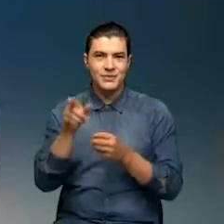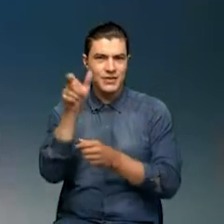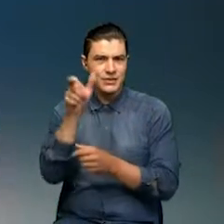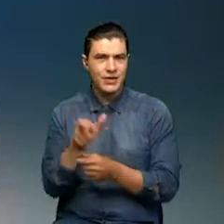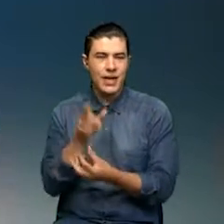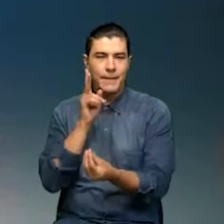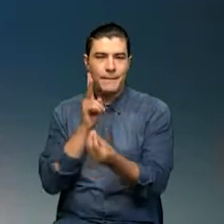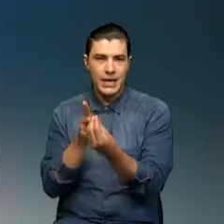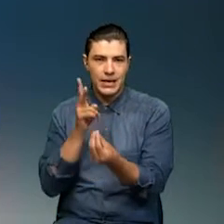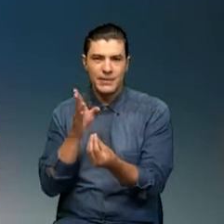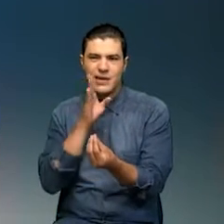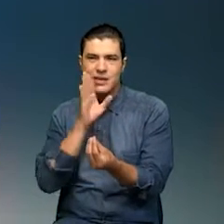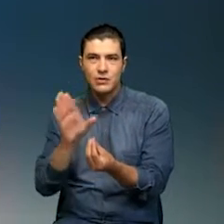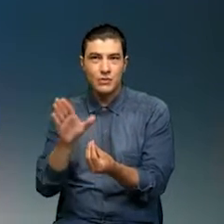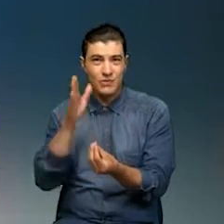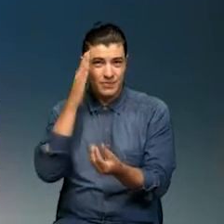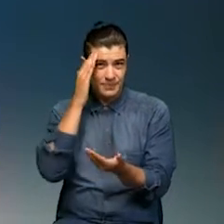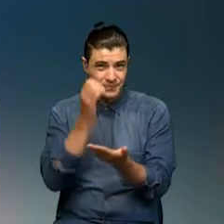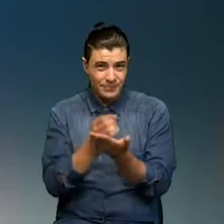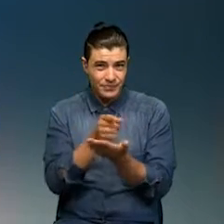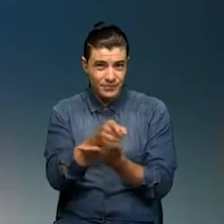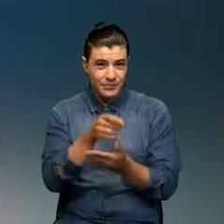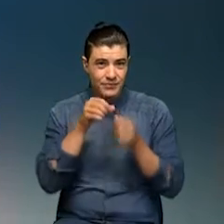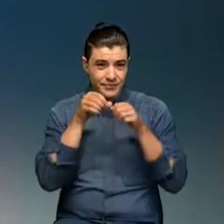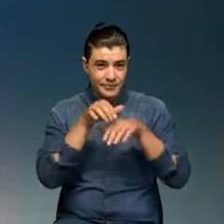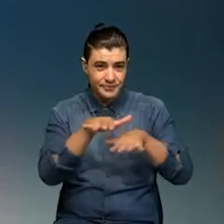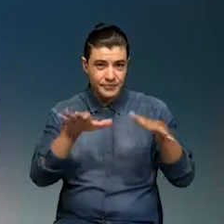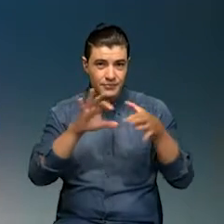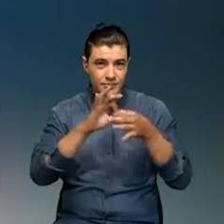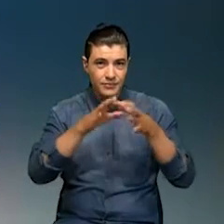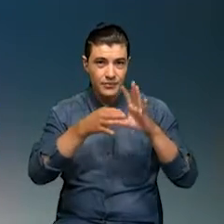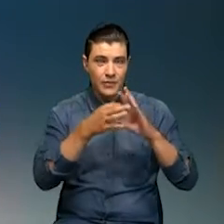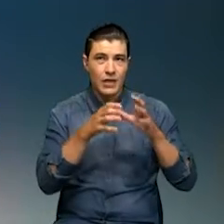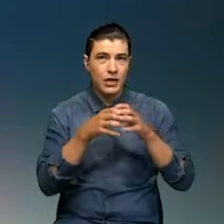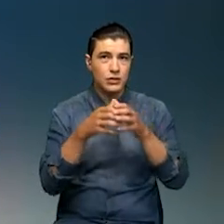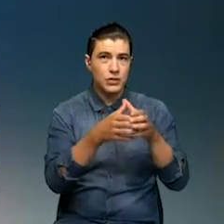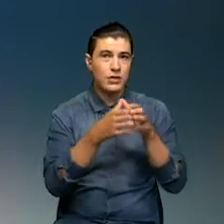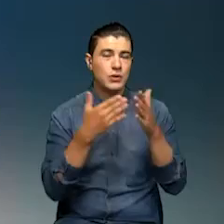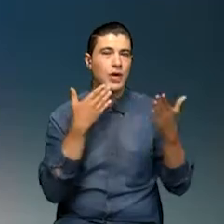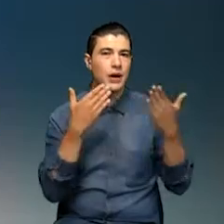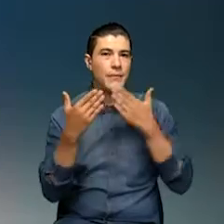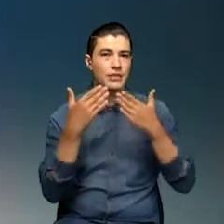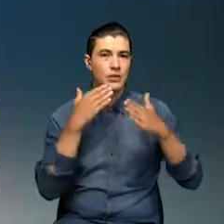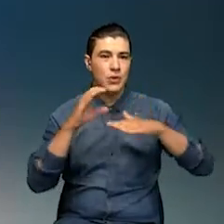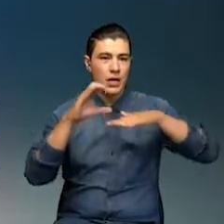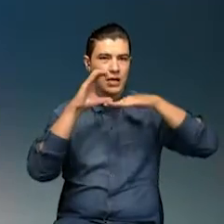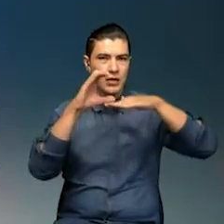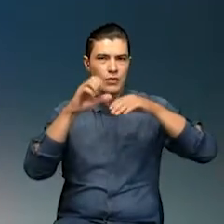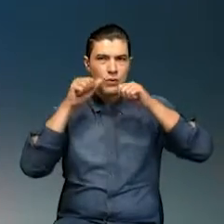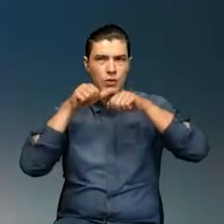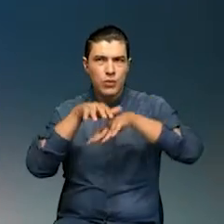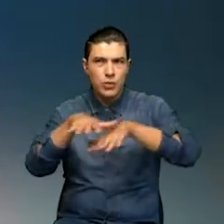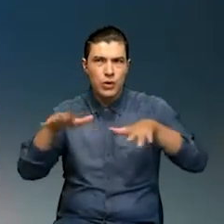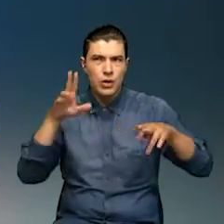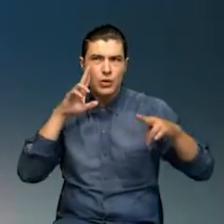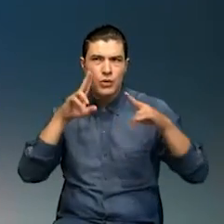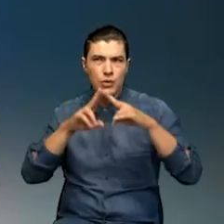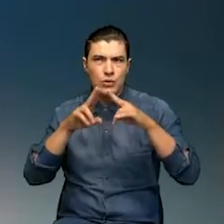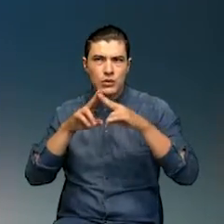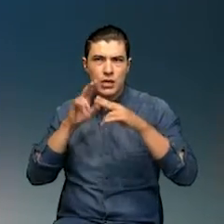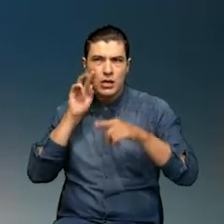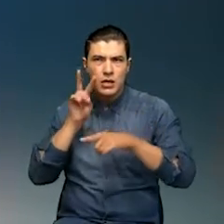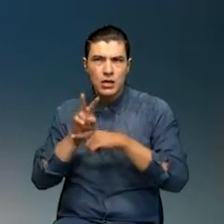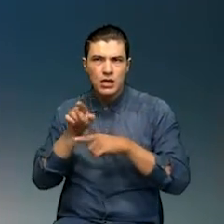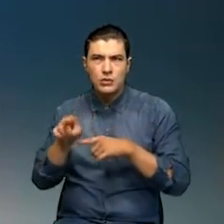a través de esa publicación de las redes sociales la asociación de campesinos del catatumbo dieron a conocer el supuesto seguimiento que se le